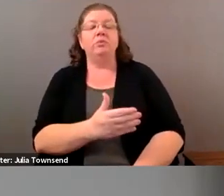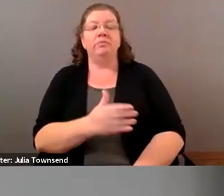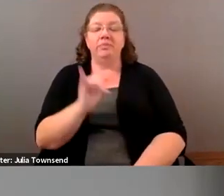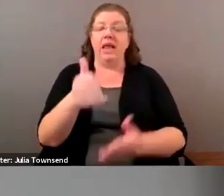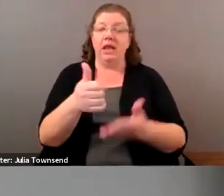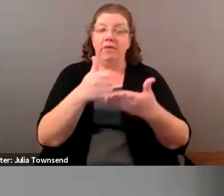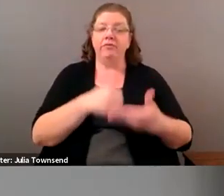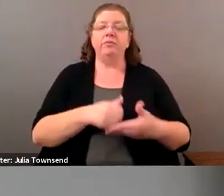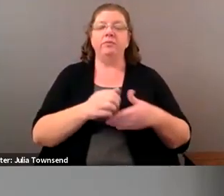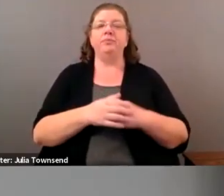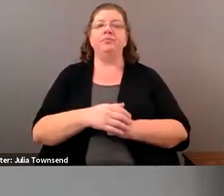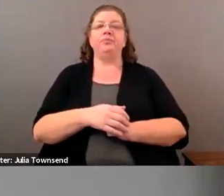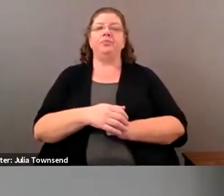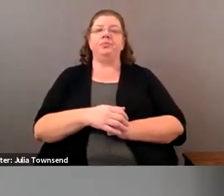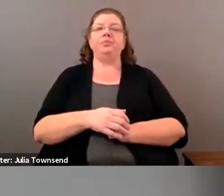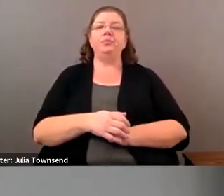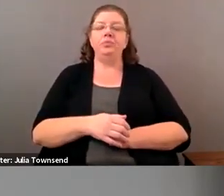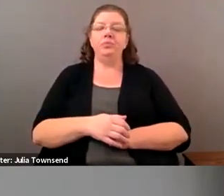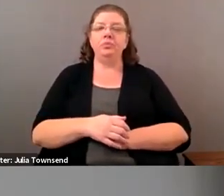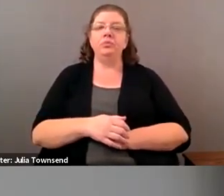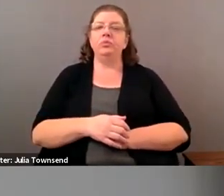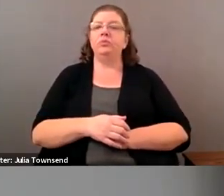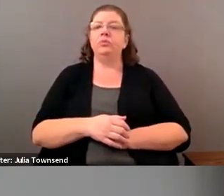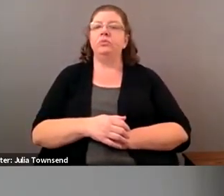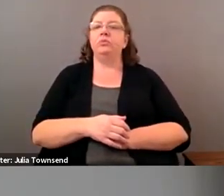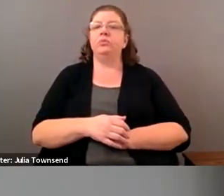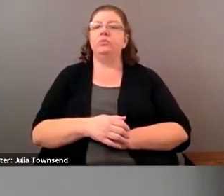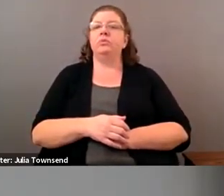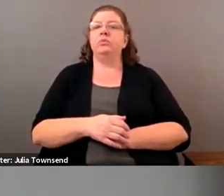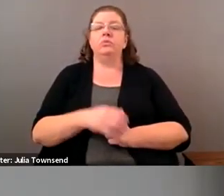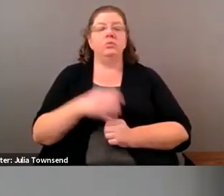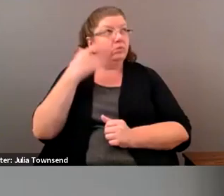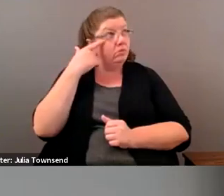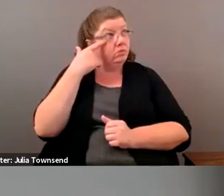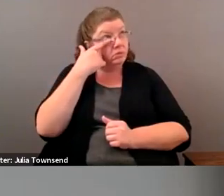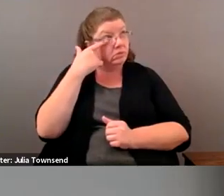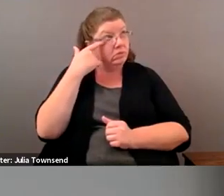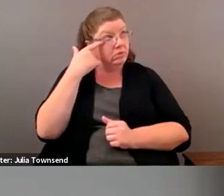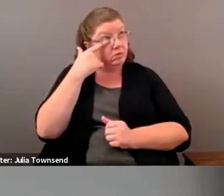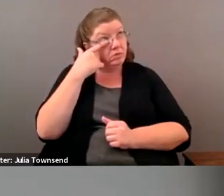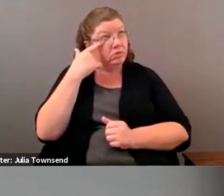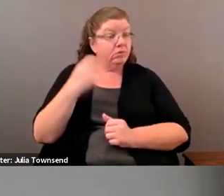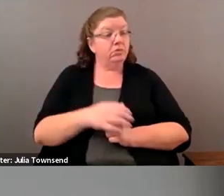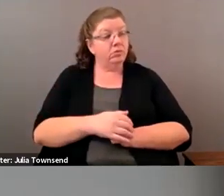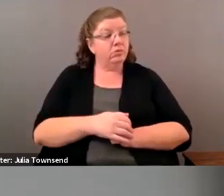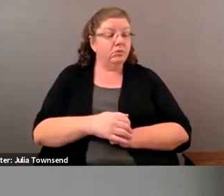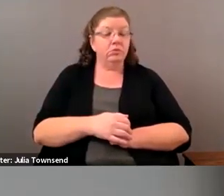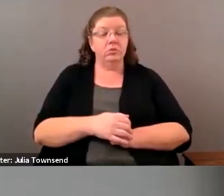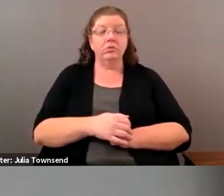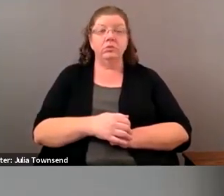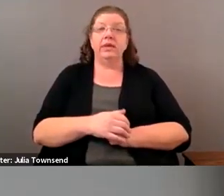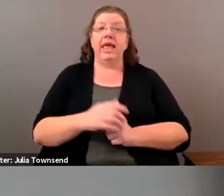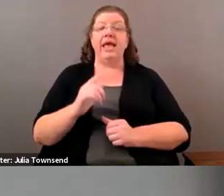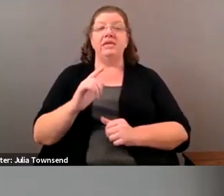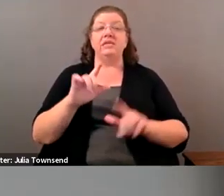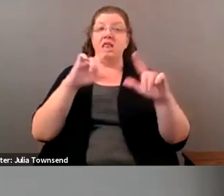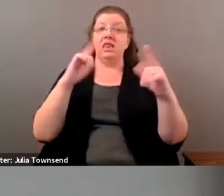una lista de espera ok gracias eso me ayuda a saber y a